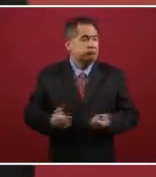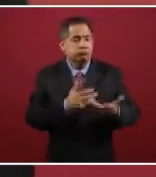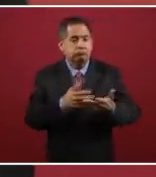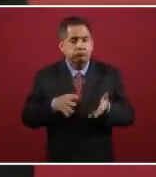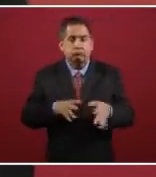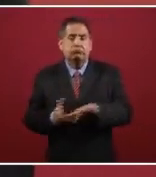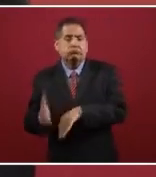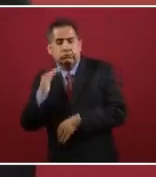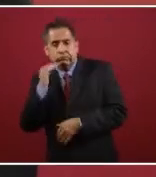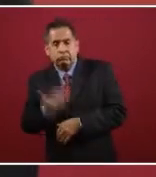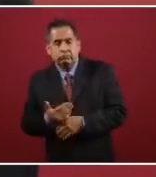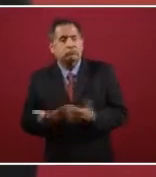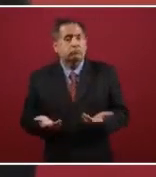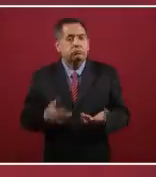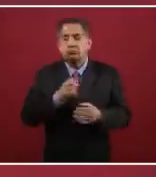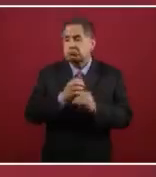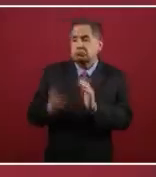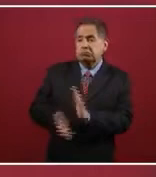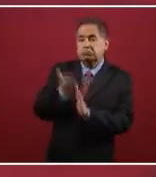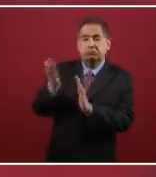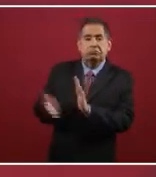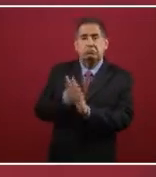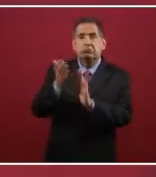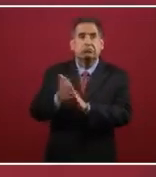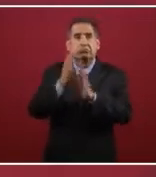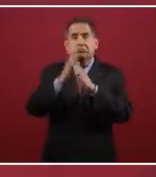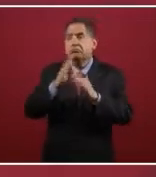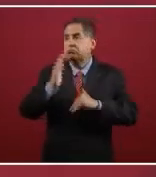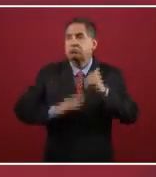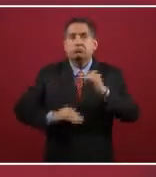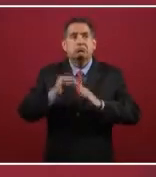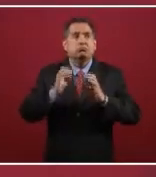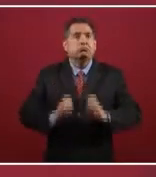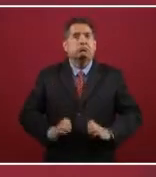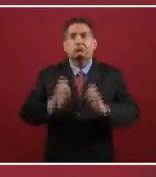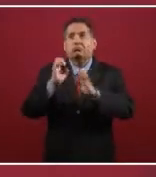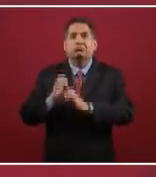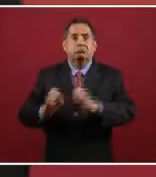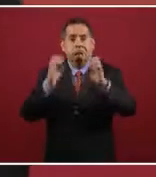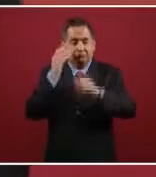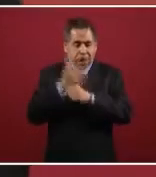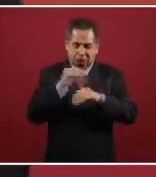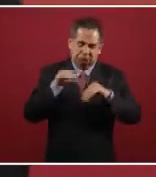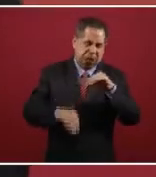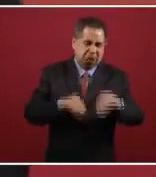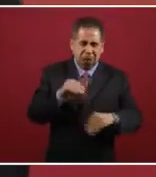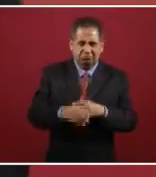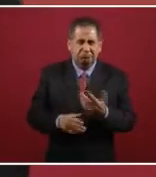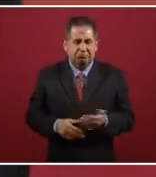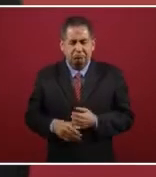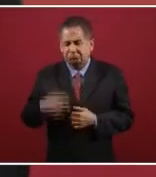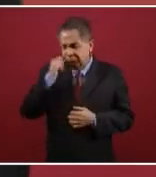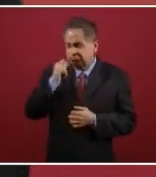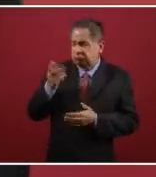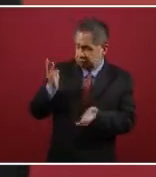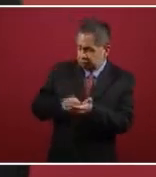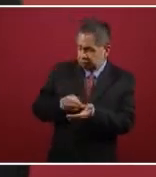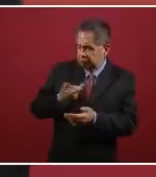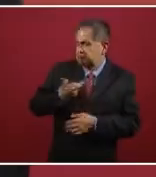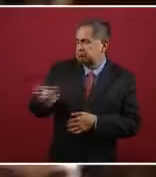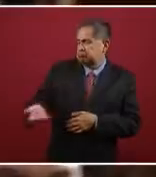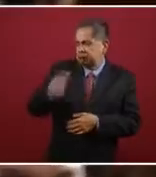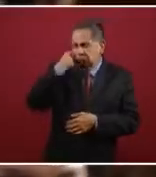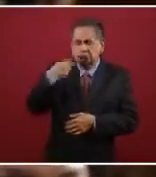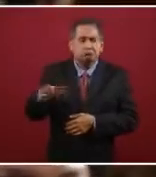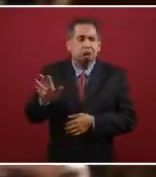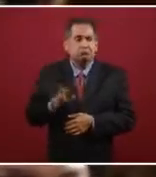cuando llegan ya construyeron unidades habitacionales todo esto no les interesan simplemente les dicen multas ya de construir no me